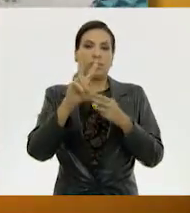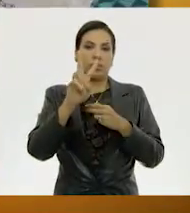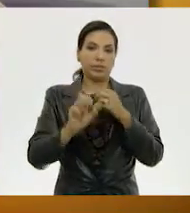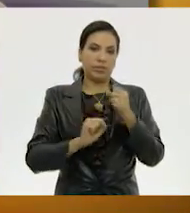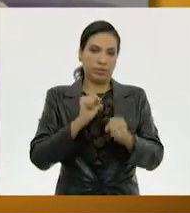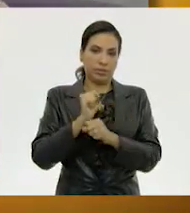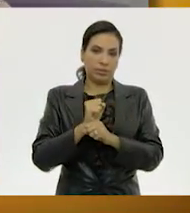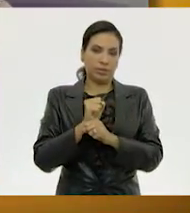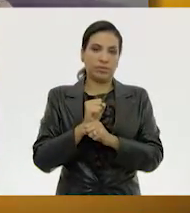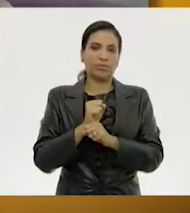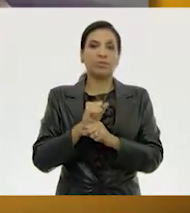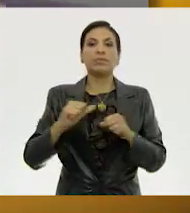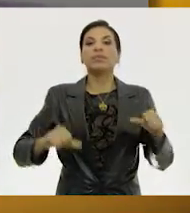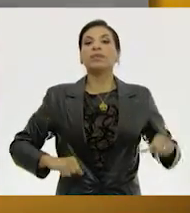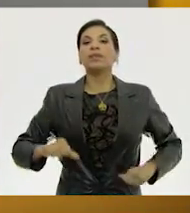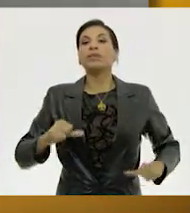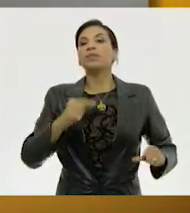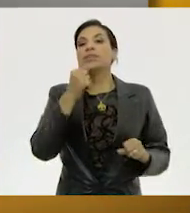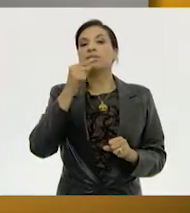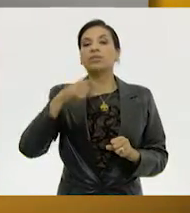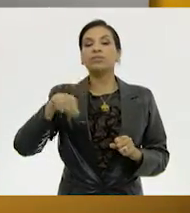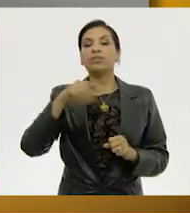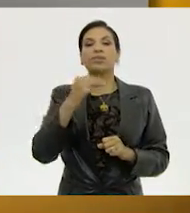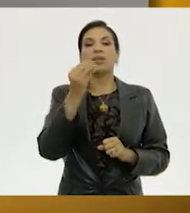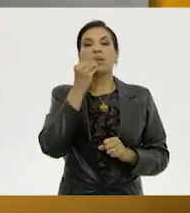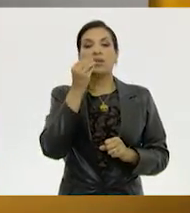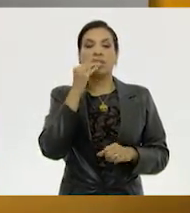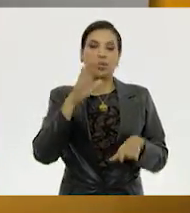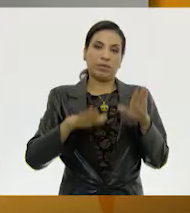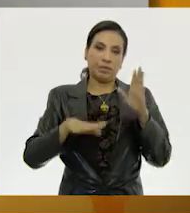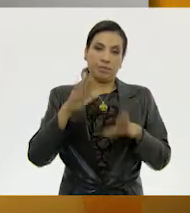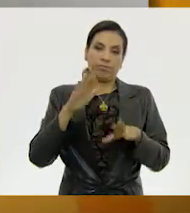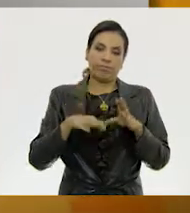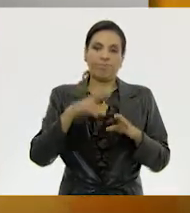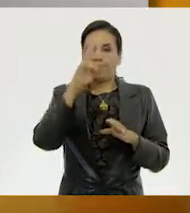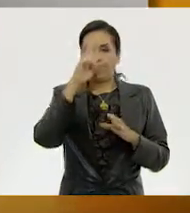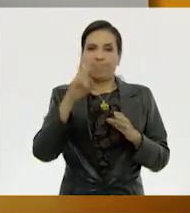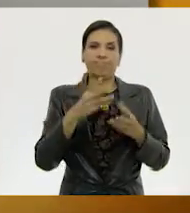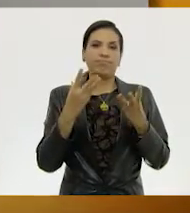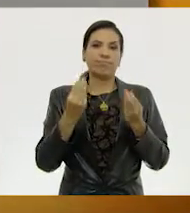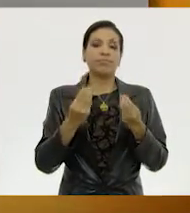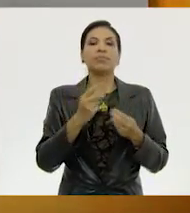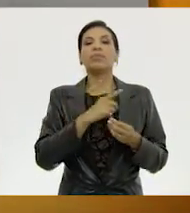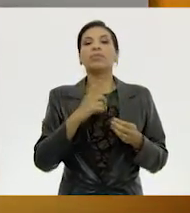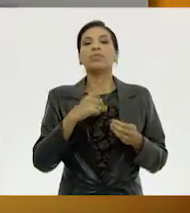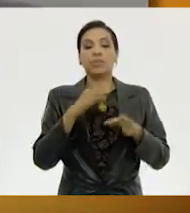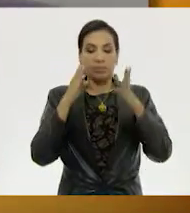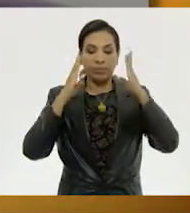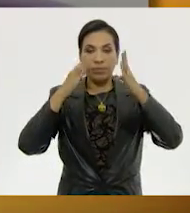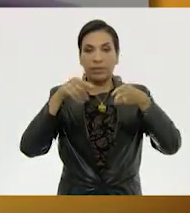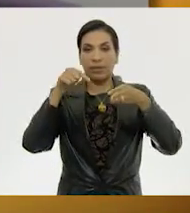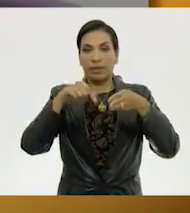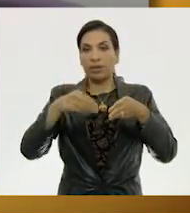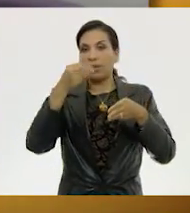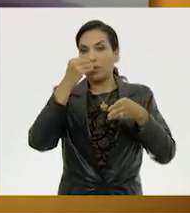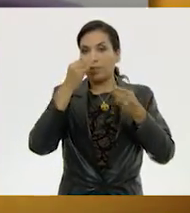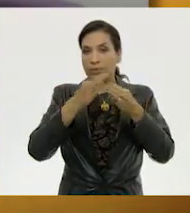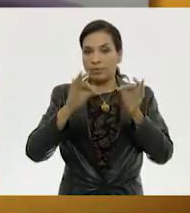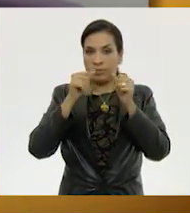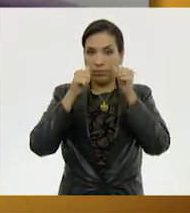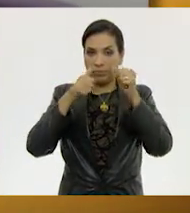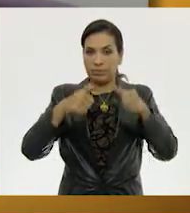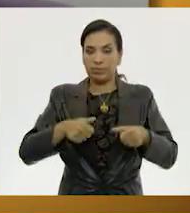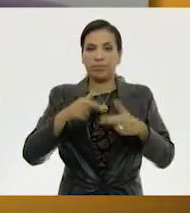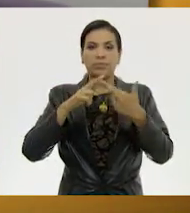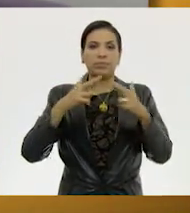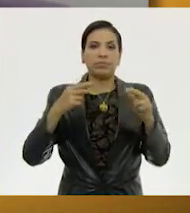2 años. La actividad de los niños durante la comida a veces es excesiva. Deben irse centrando en el acto de comer y en la